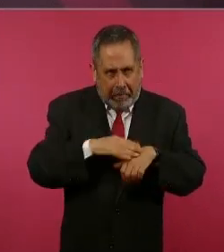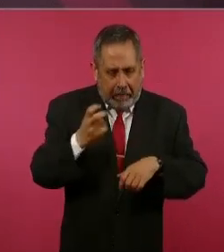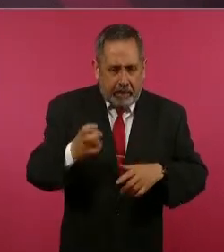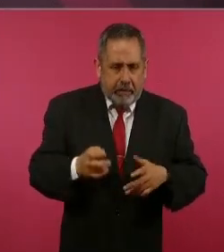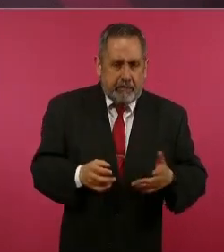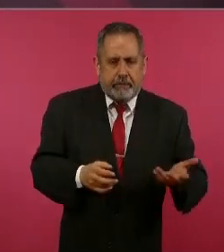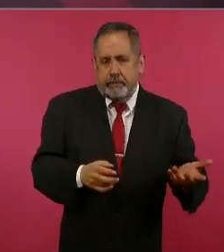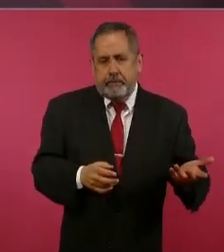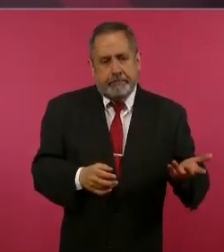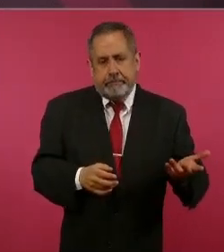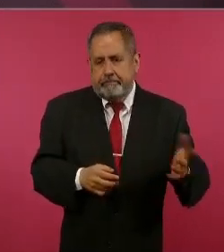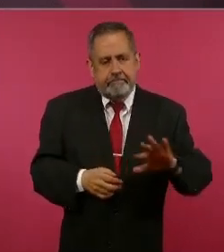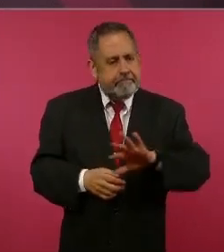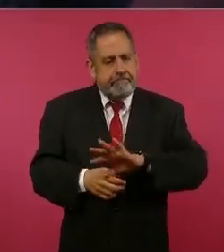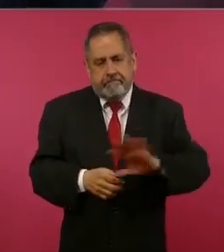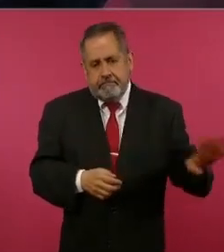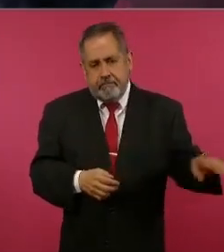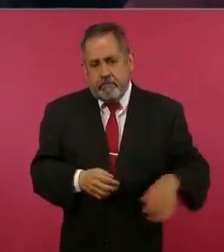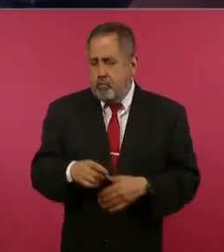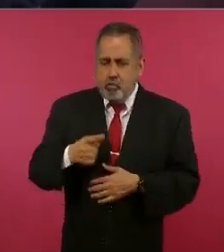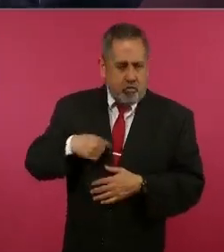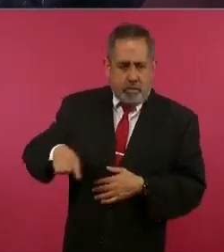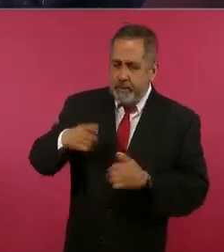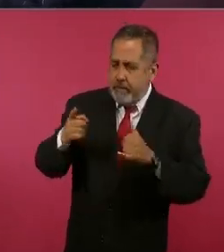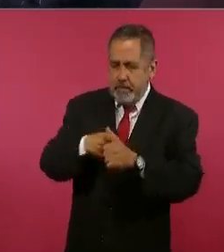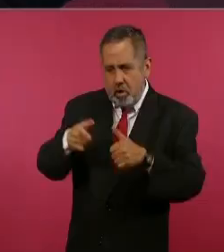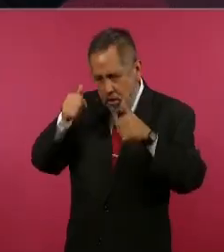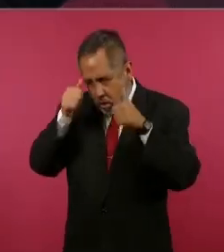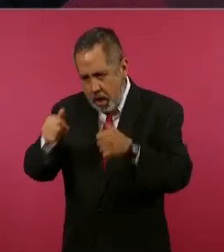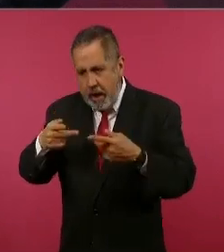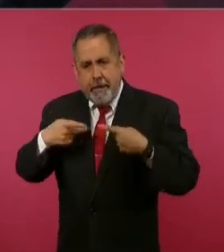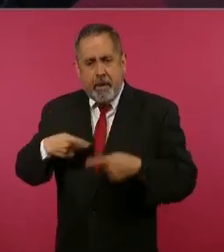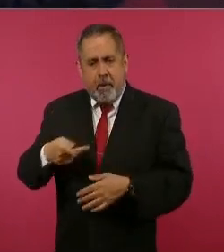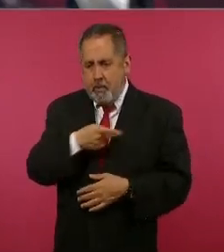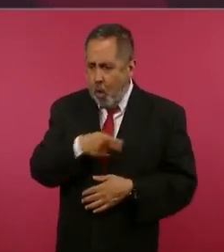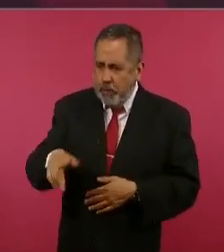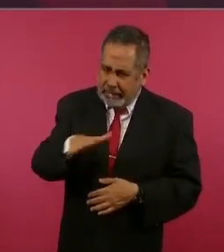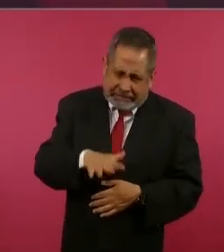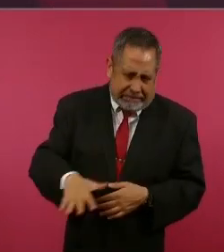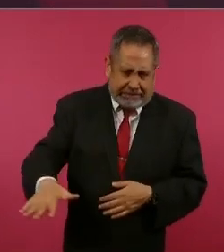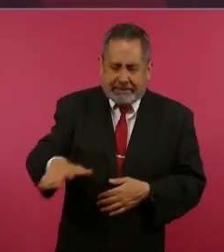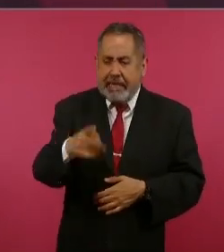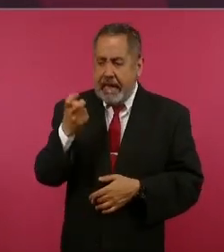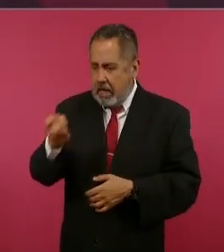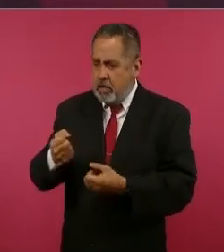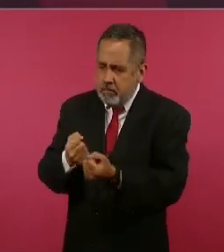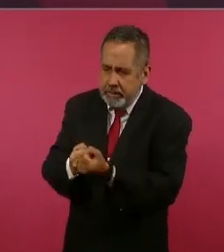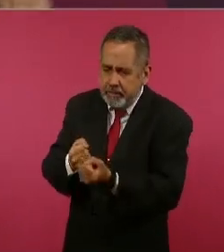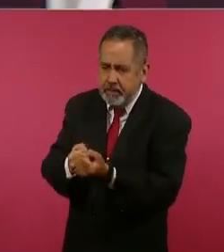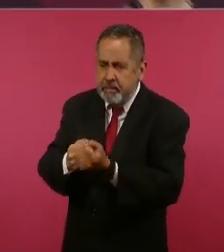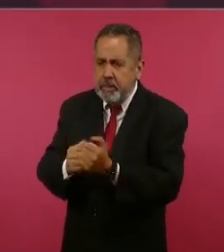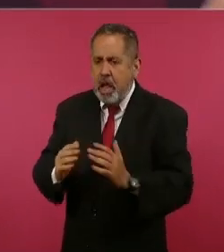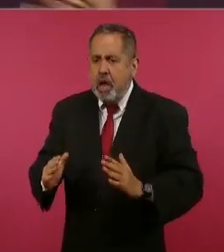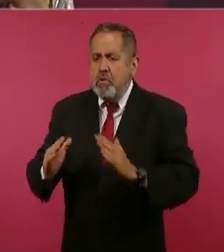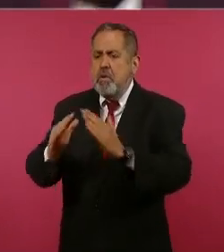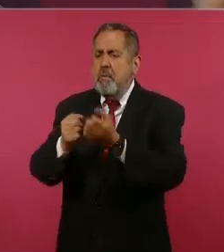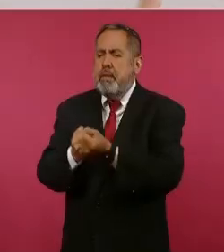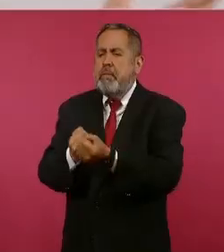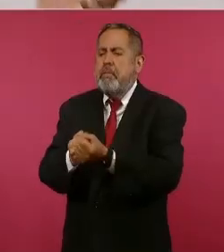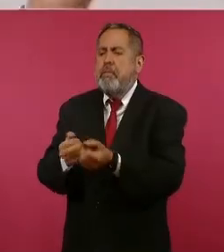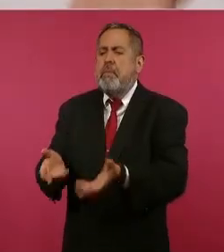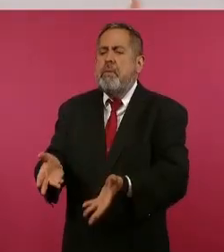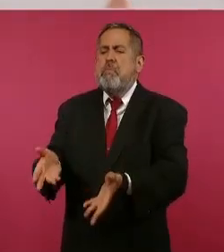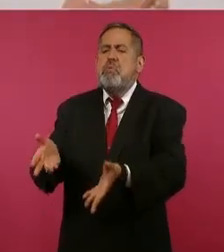¿Y nosotros qué hacemos? De abajo hacia arriba, de la pirámide social. Y eso